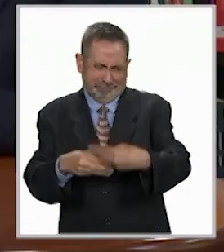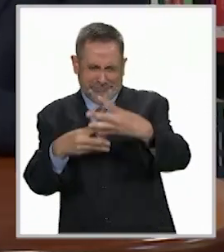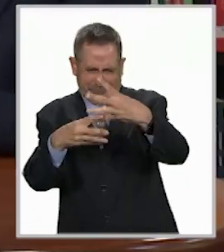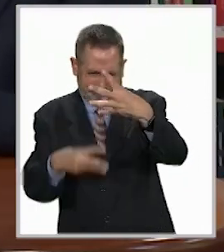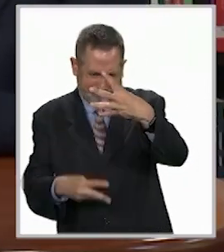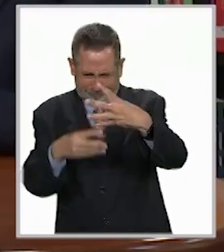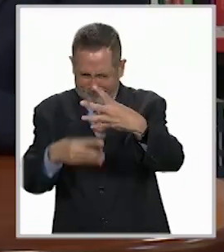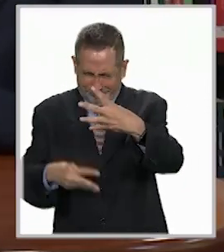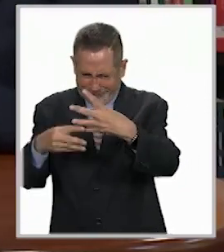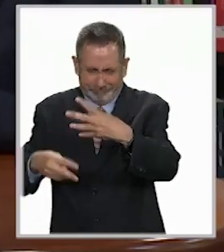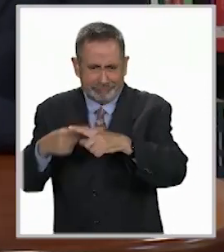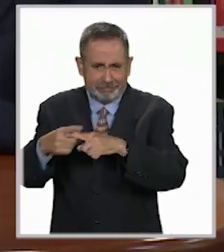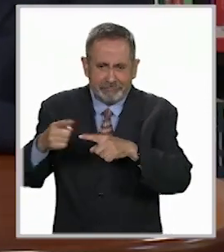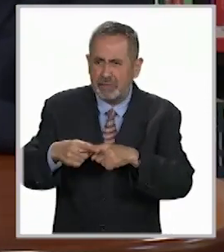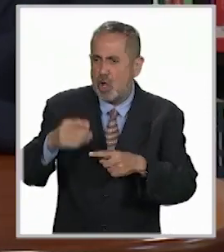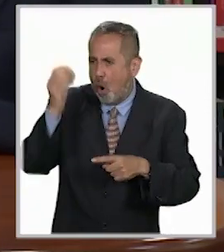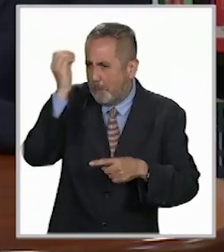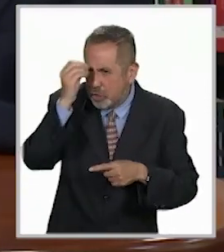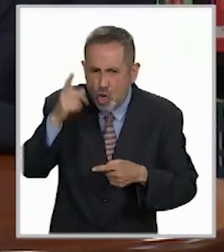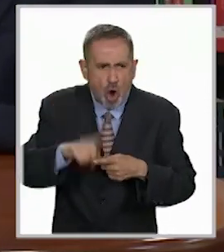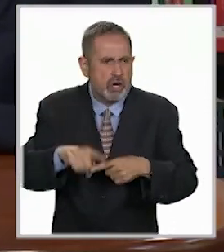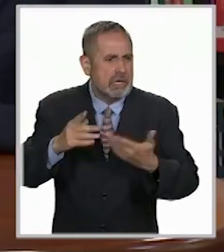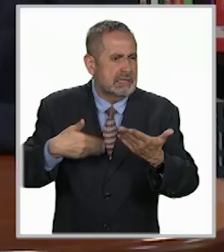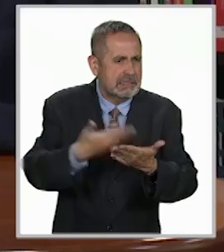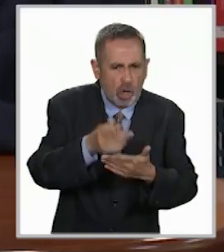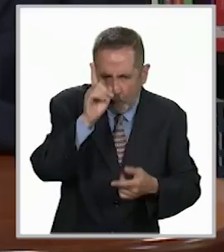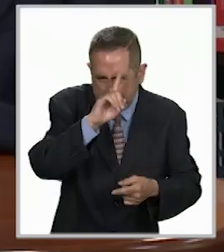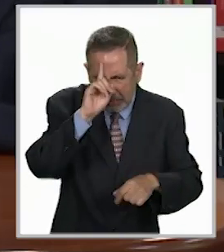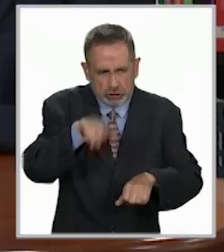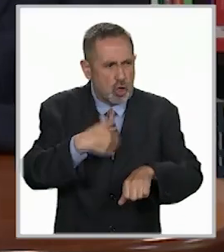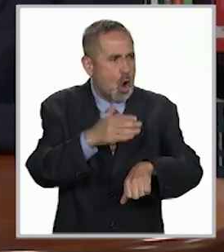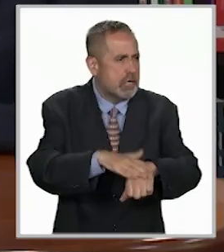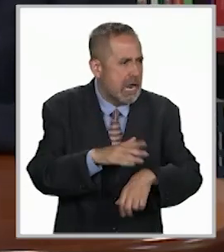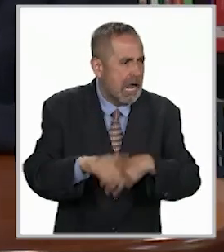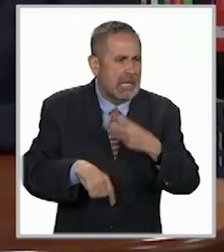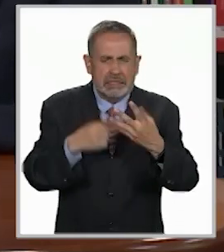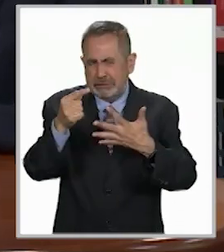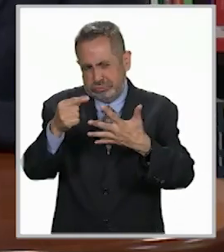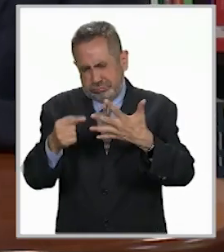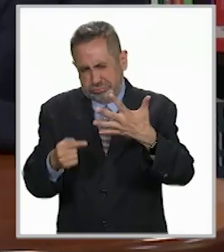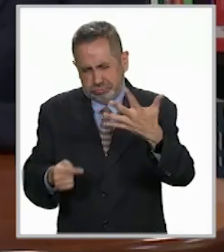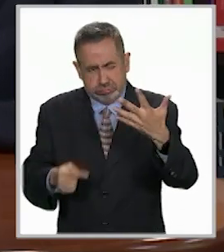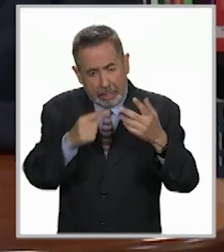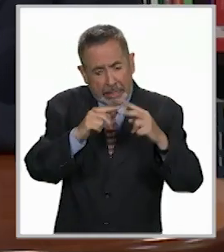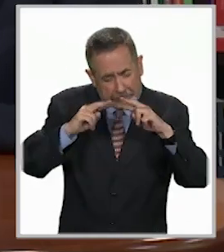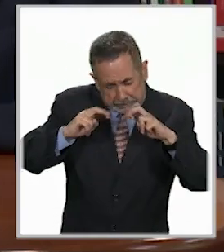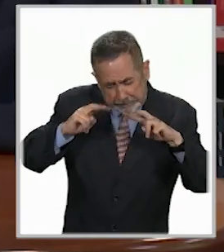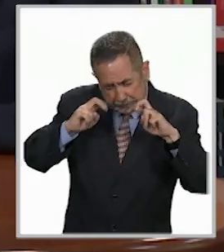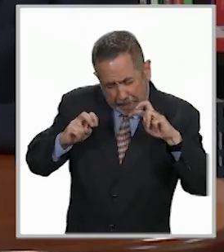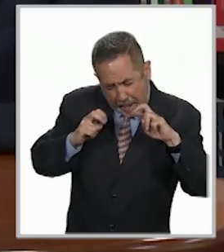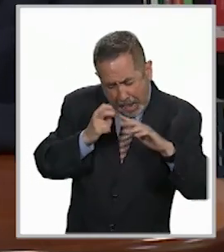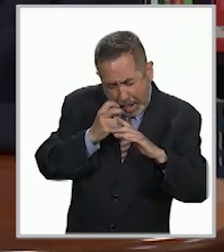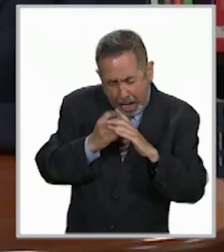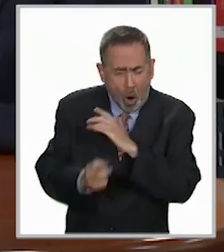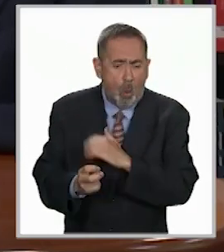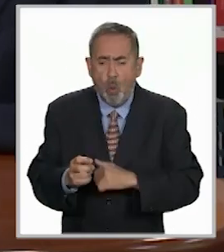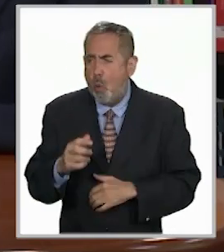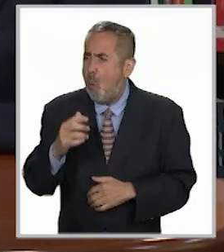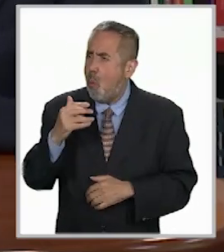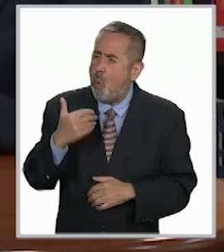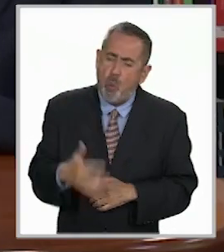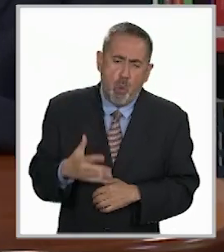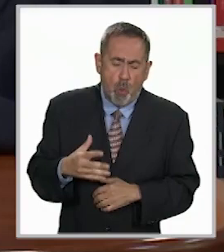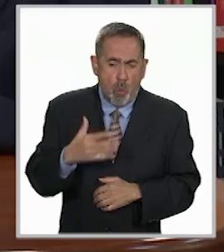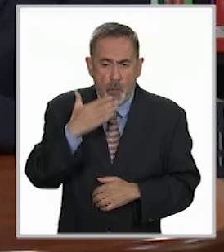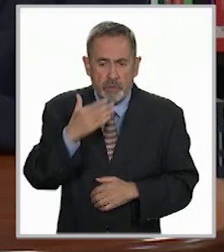vienen absolutamente todas las declaraciones, las opiniones consultivas, las recomendaciones, y te vas adentrando a todos los órganos